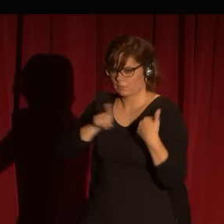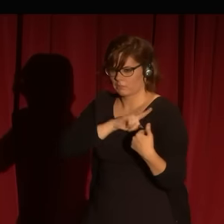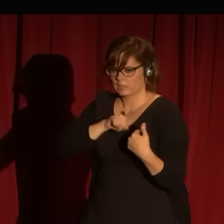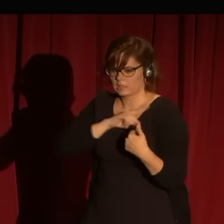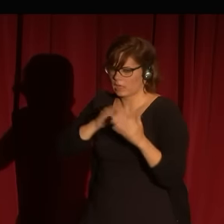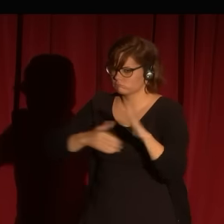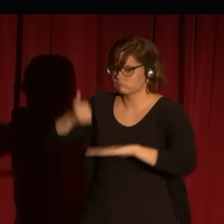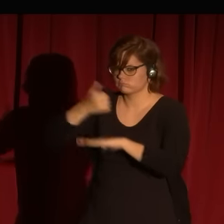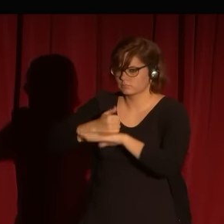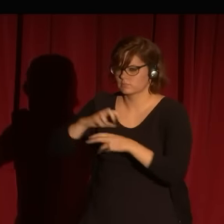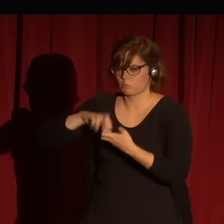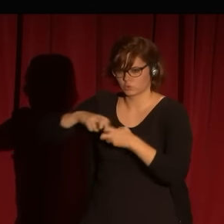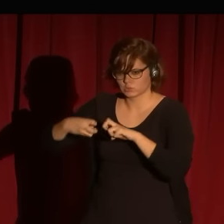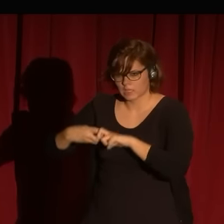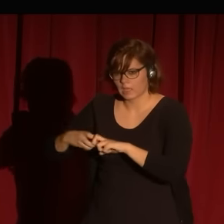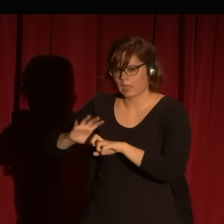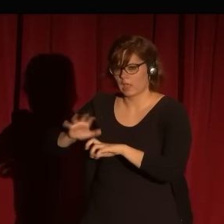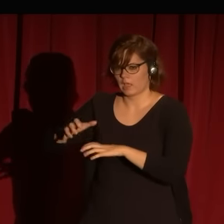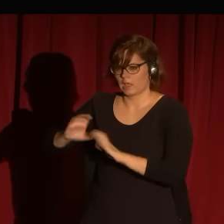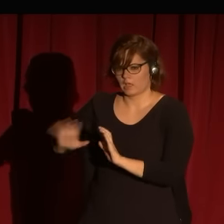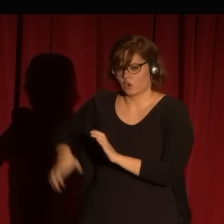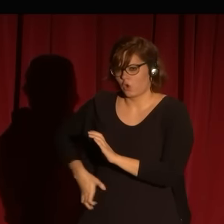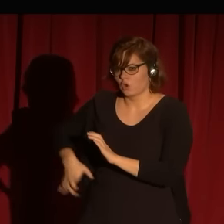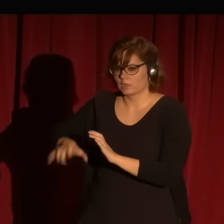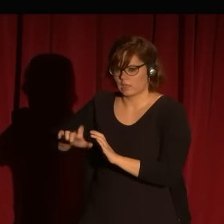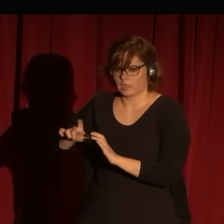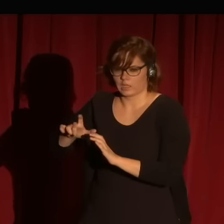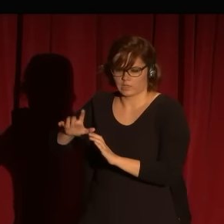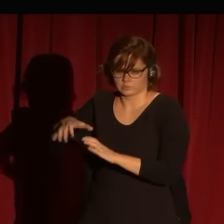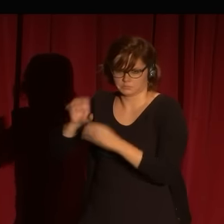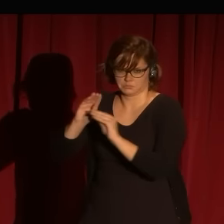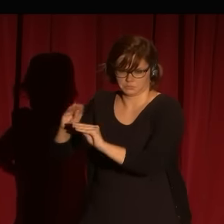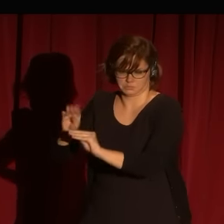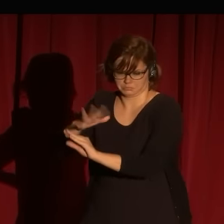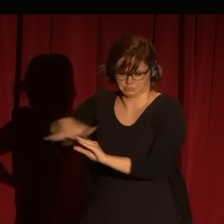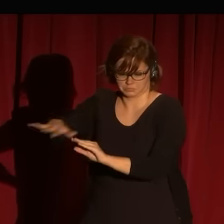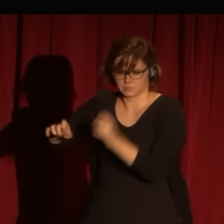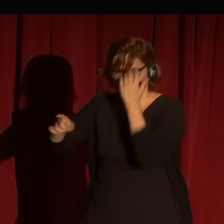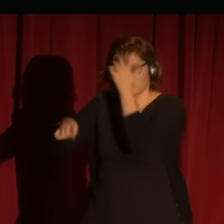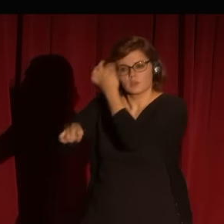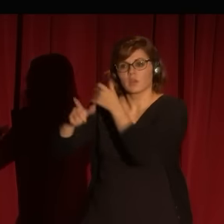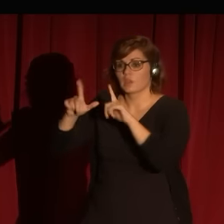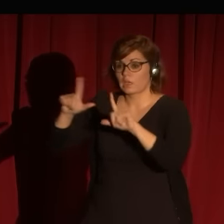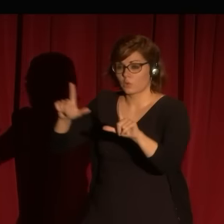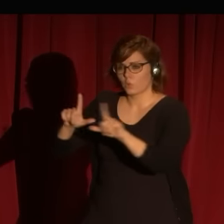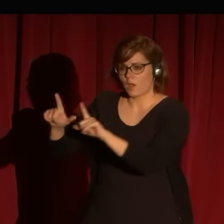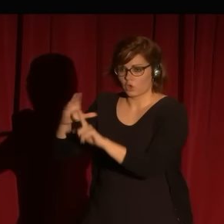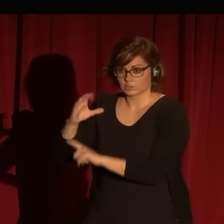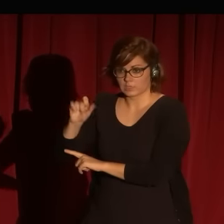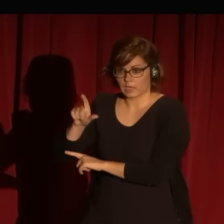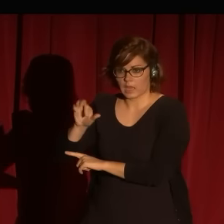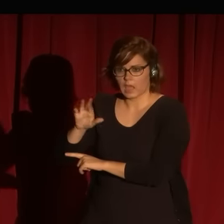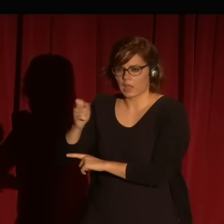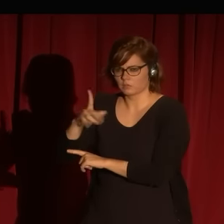en Bruselas en la corte de los archiduques en los Países Bajos meridionales O sea que sabemos que hay cuadros de Clara Peter en el